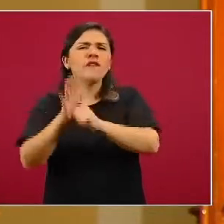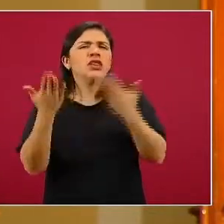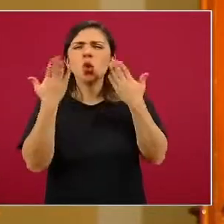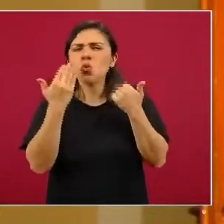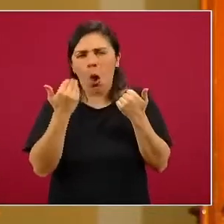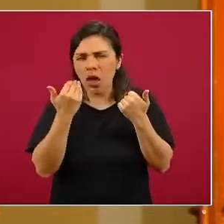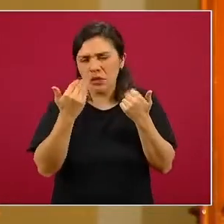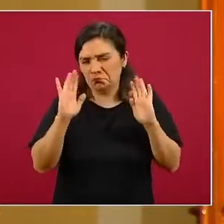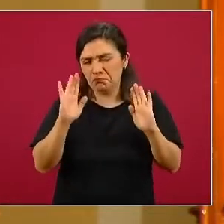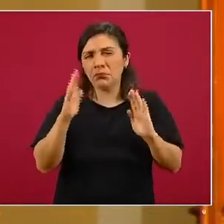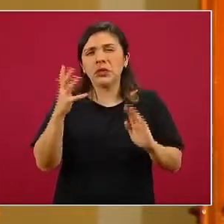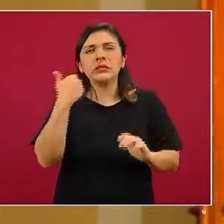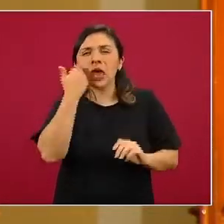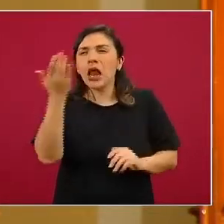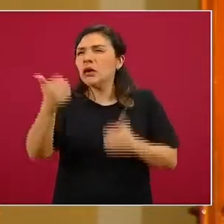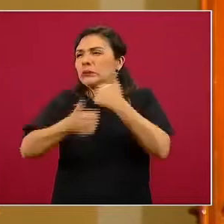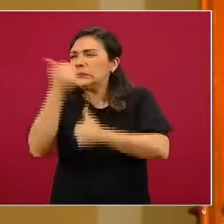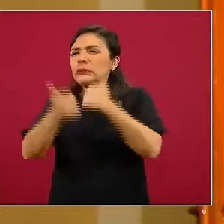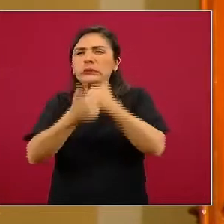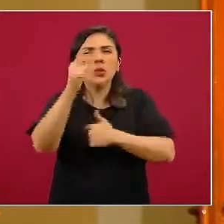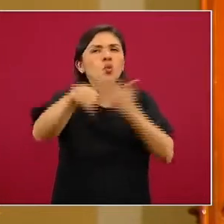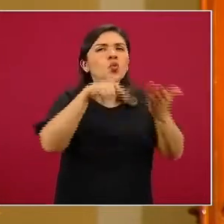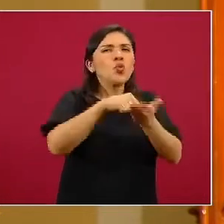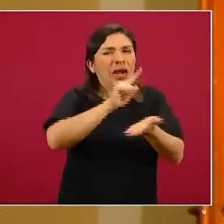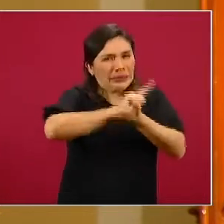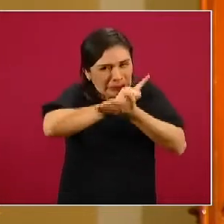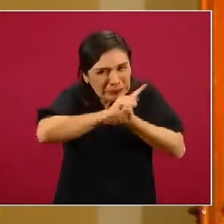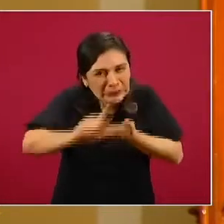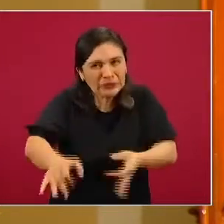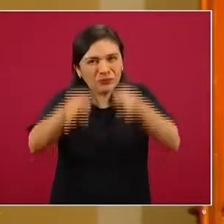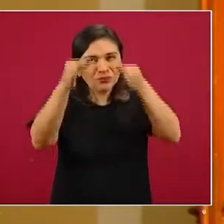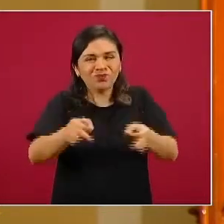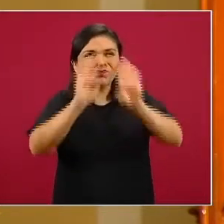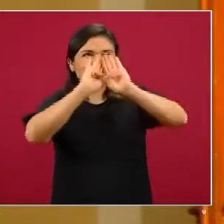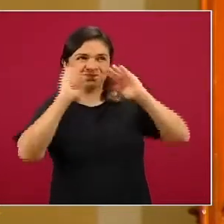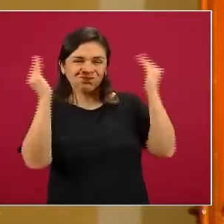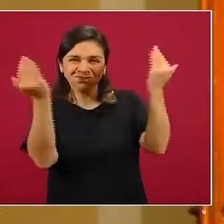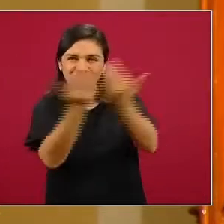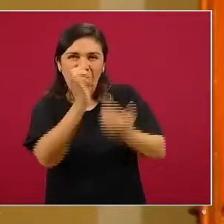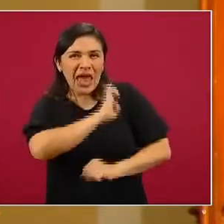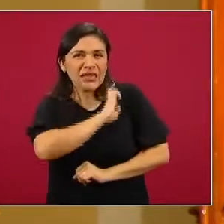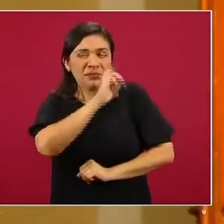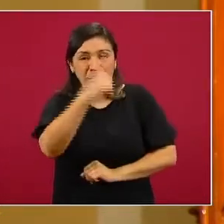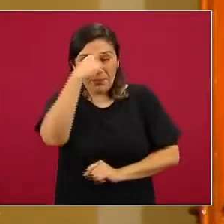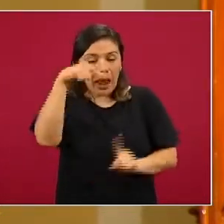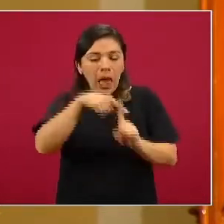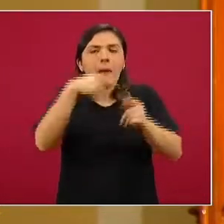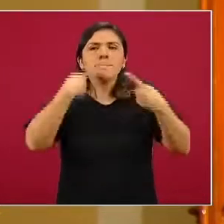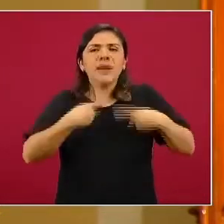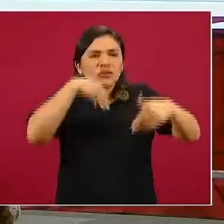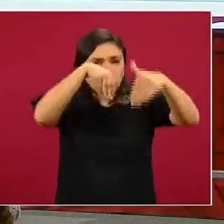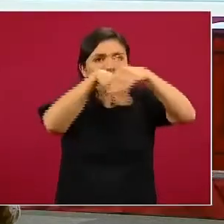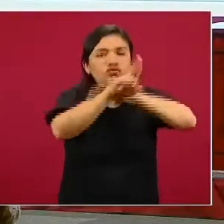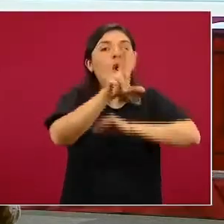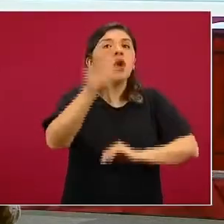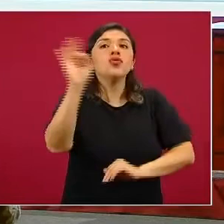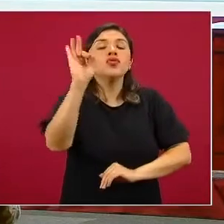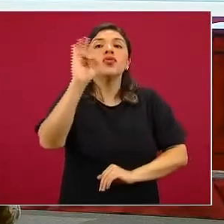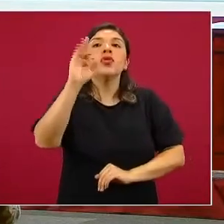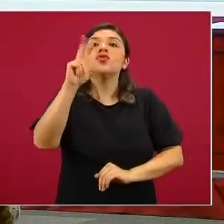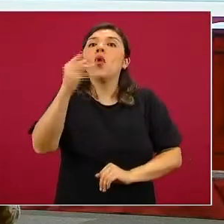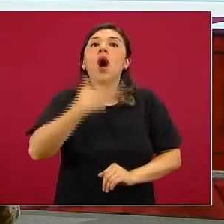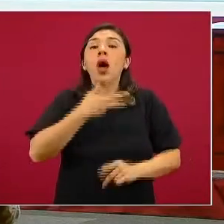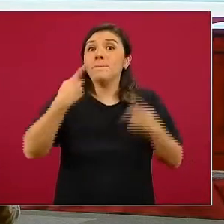áreas sanitizadas, espacios aislados, para que el paciente no vaya a adquirir, incluso a los familiares no se